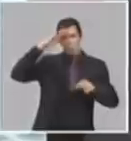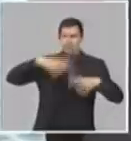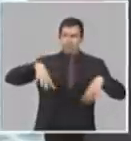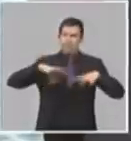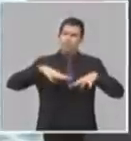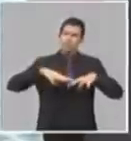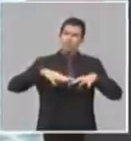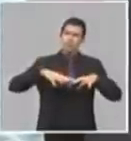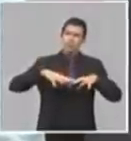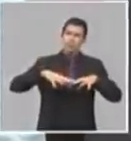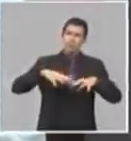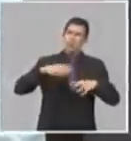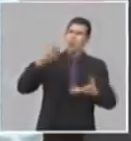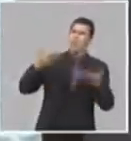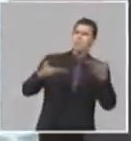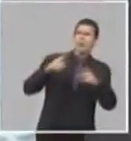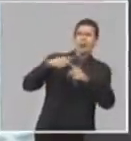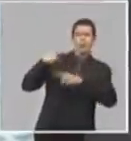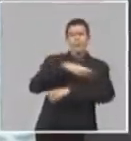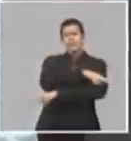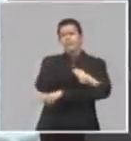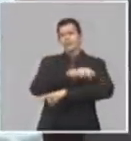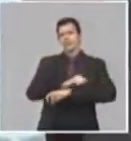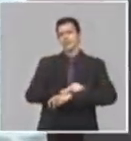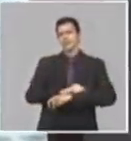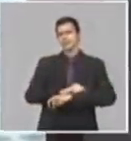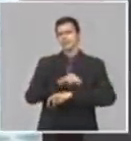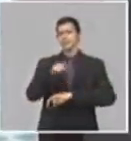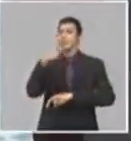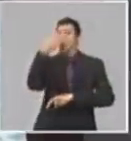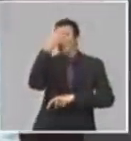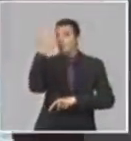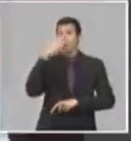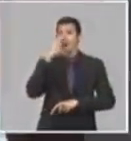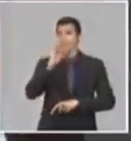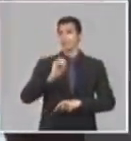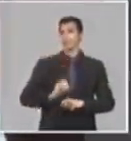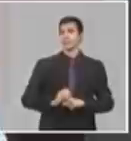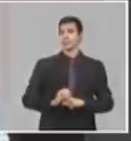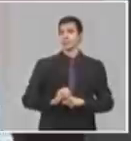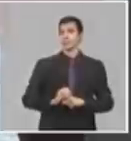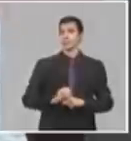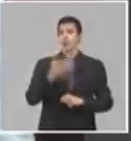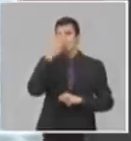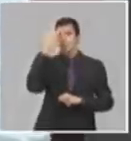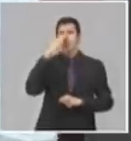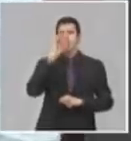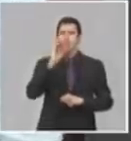Pues también hay personas que se les olvida en un momento complejo la